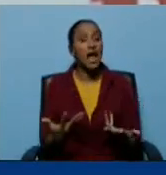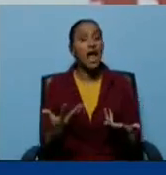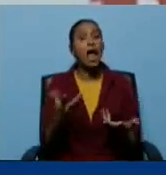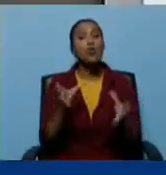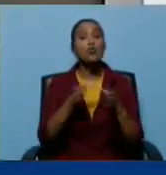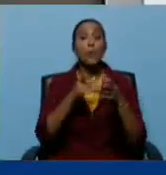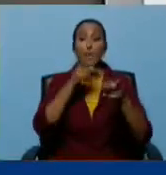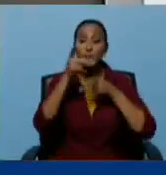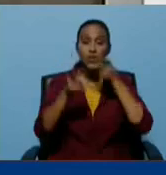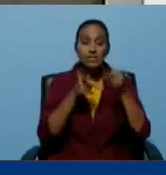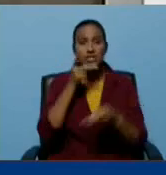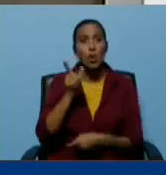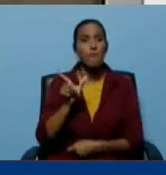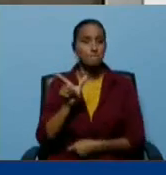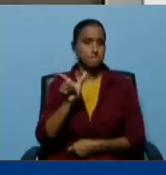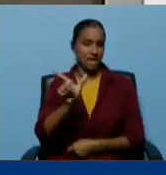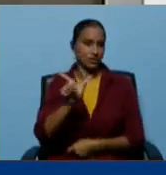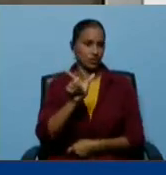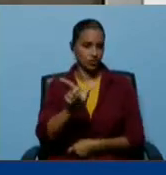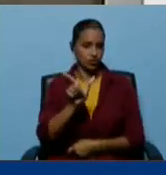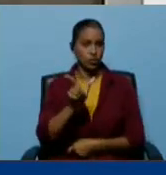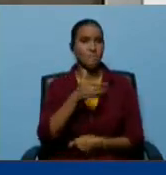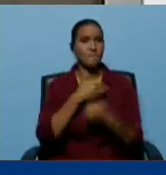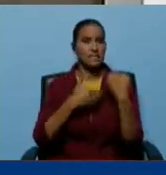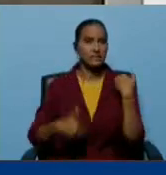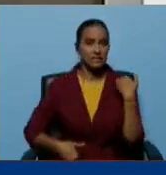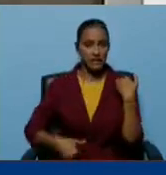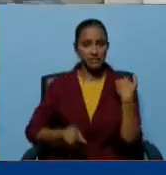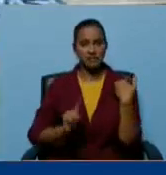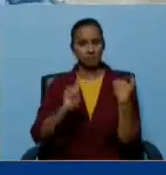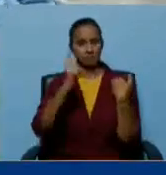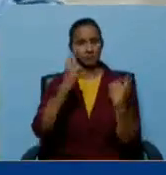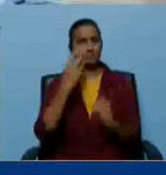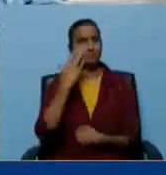Cabello, su primer vicepresidente,